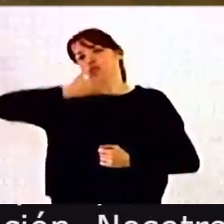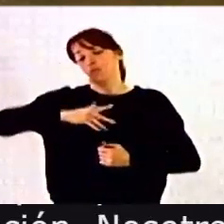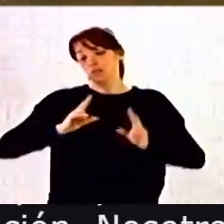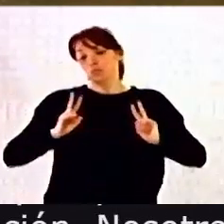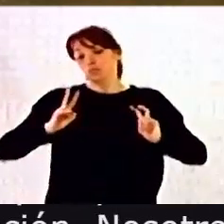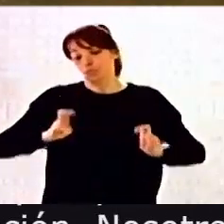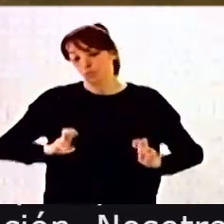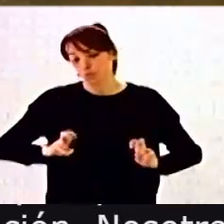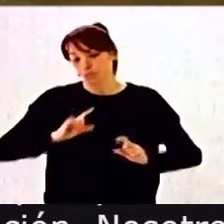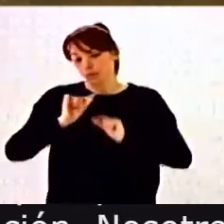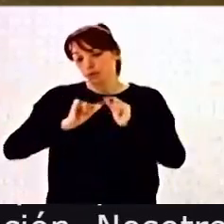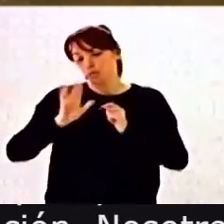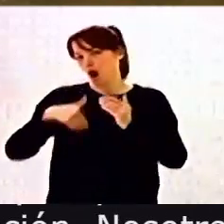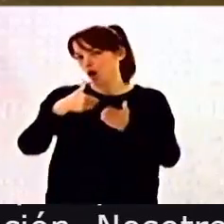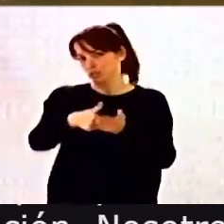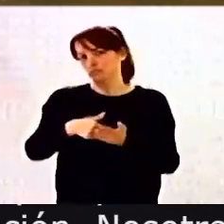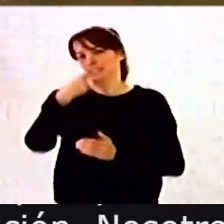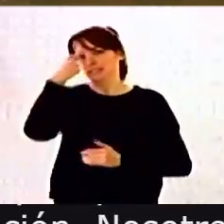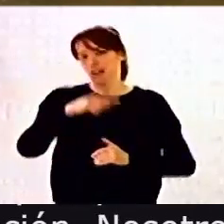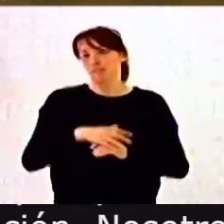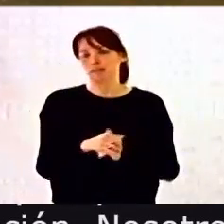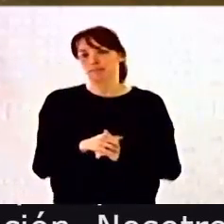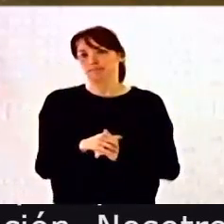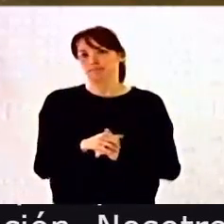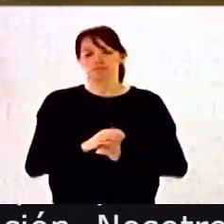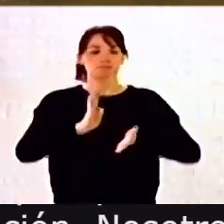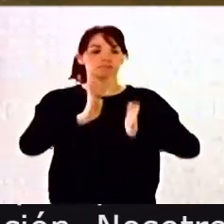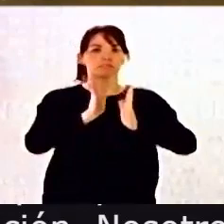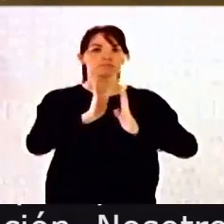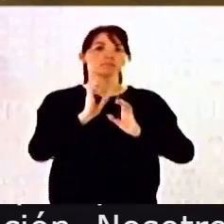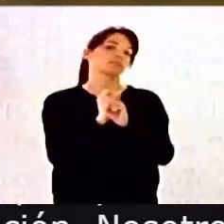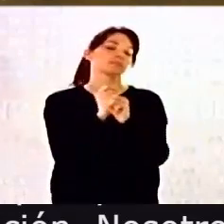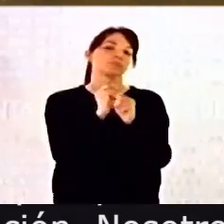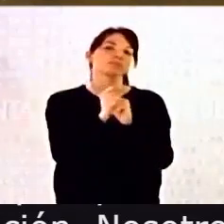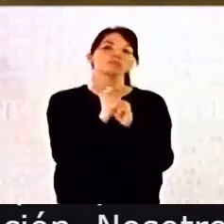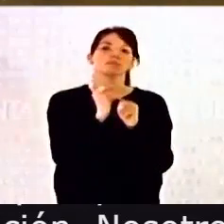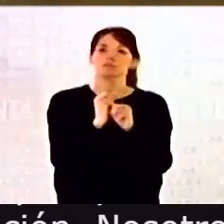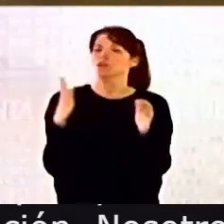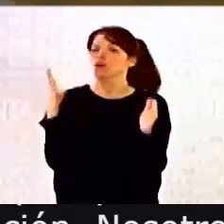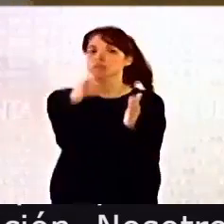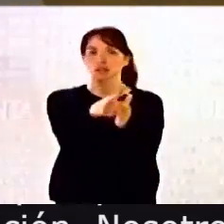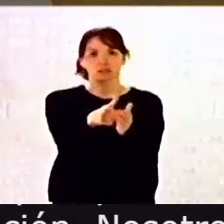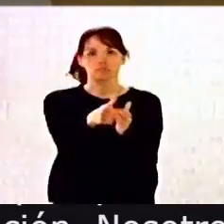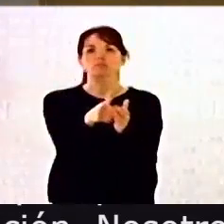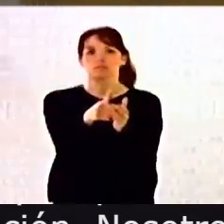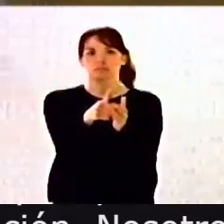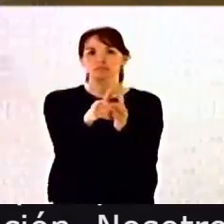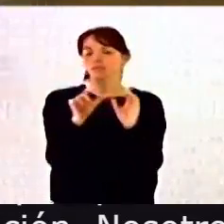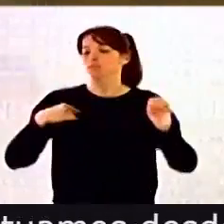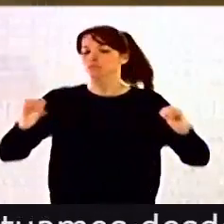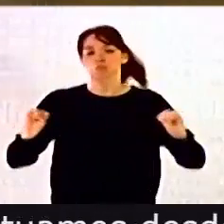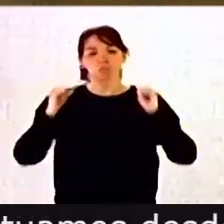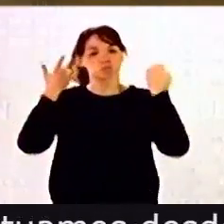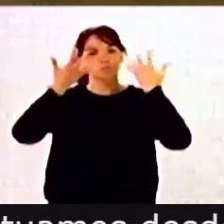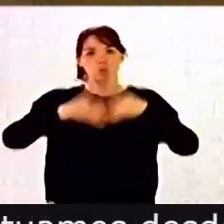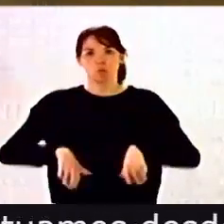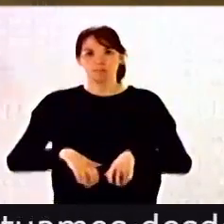brote y estamos actuando desde el inicio del brote y estamos actuando desde el primer